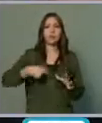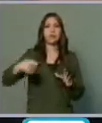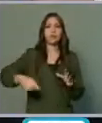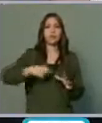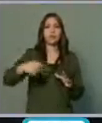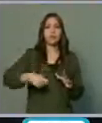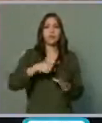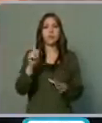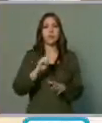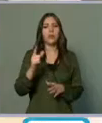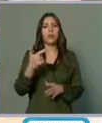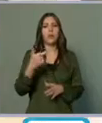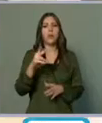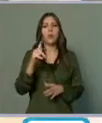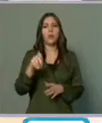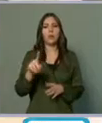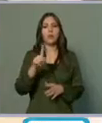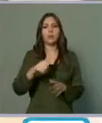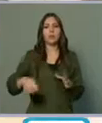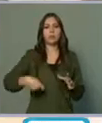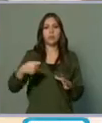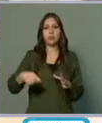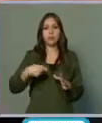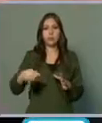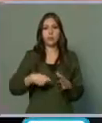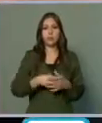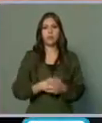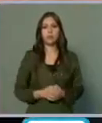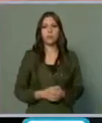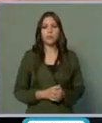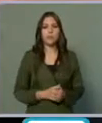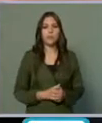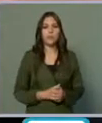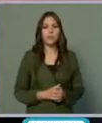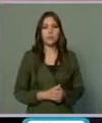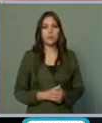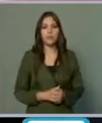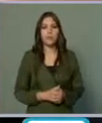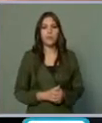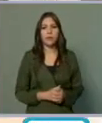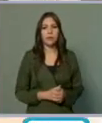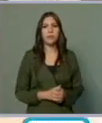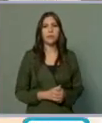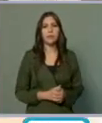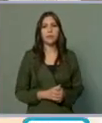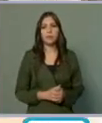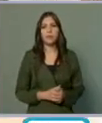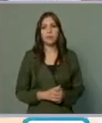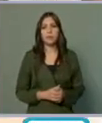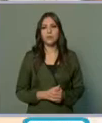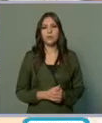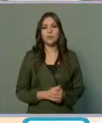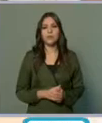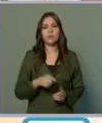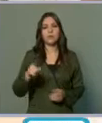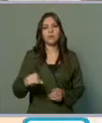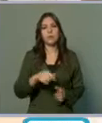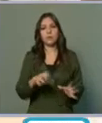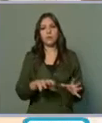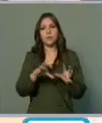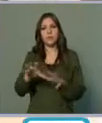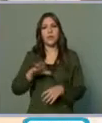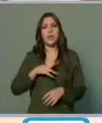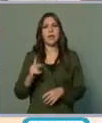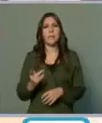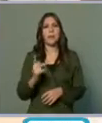¿Es correcto, chef? Perfecto, ok. Y del otro lado, Miroslava, tenemos las verduras. ¿Nos